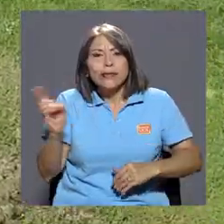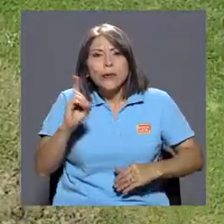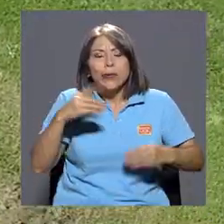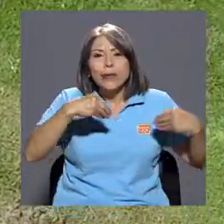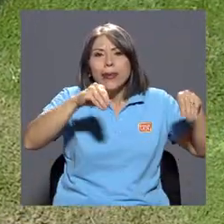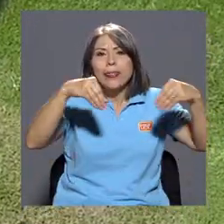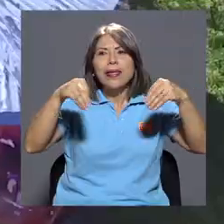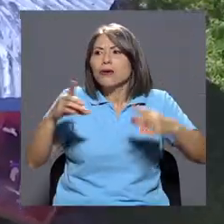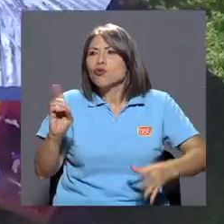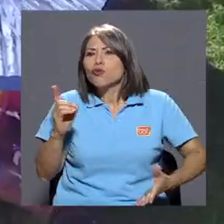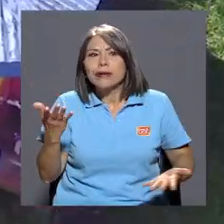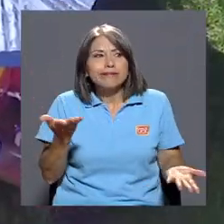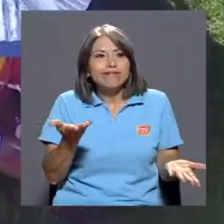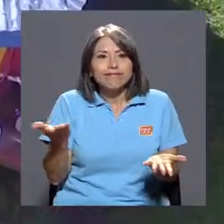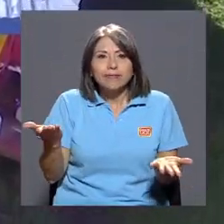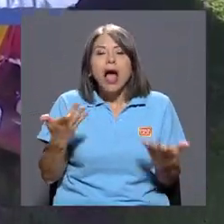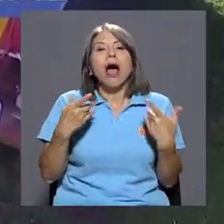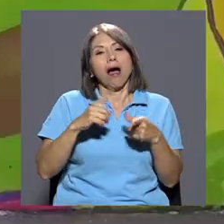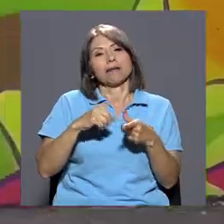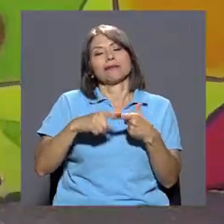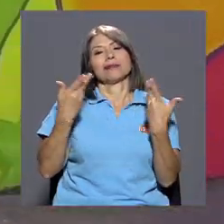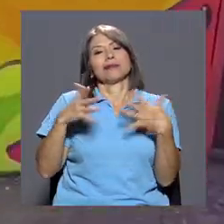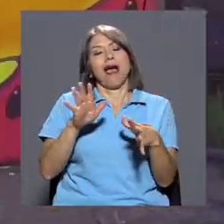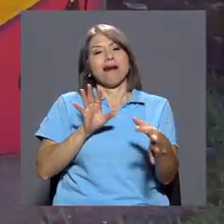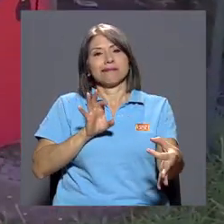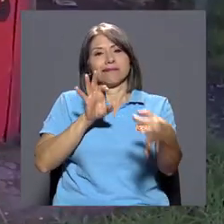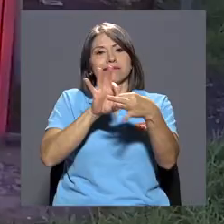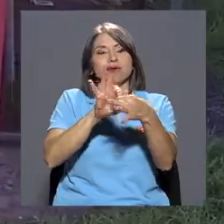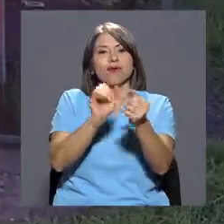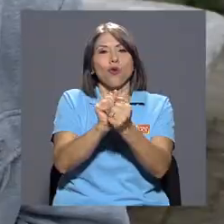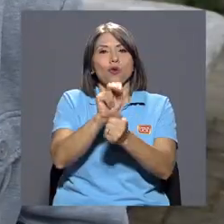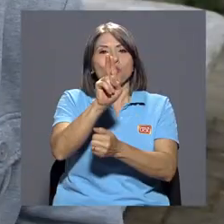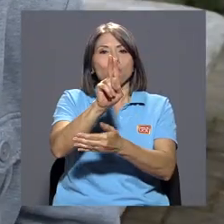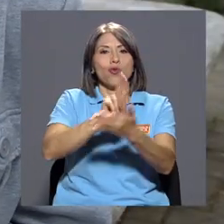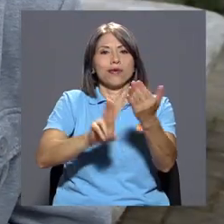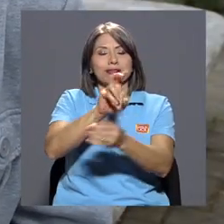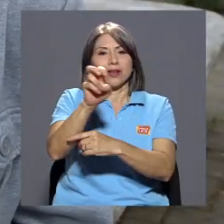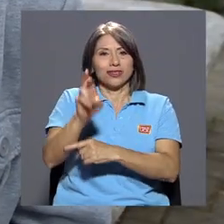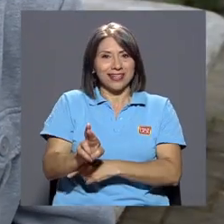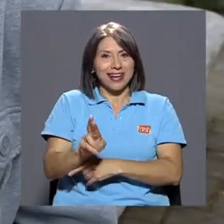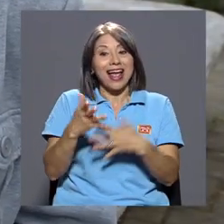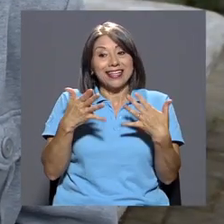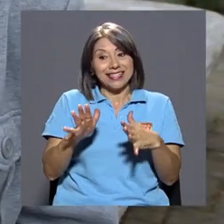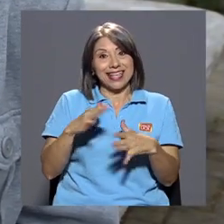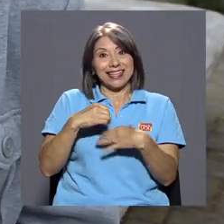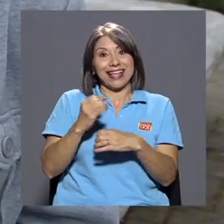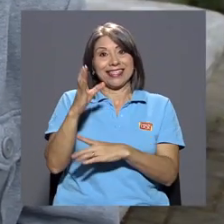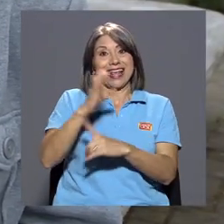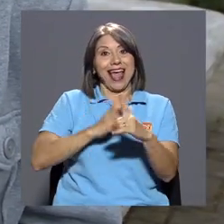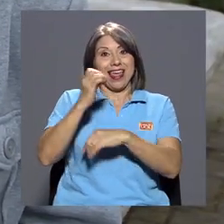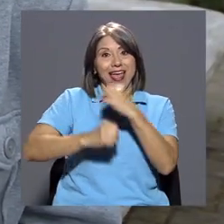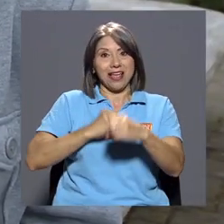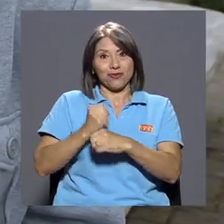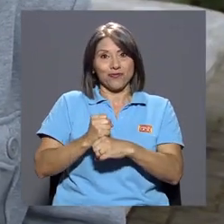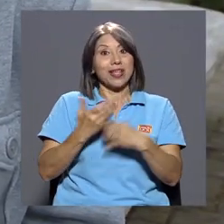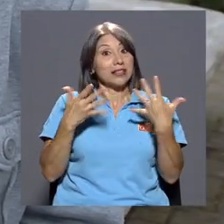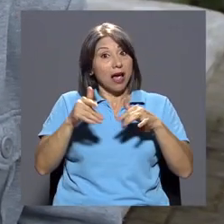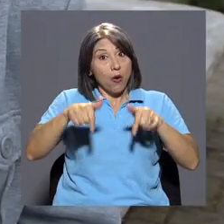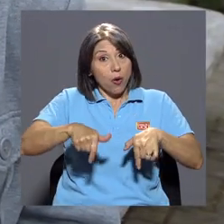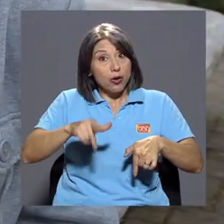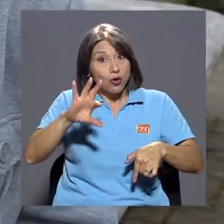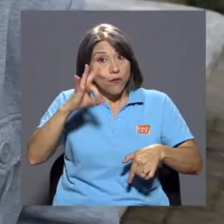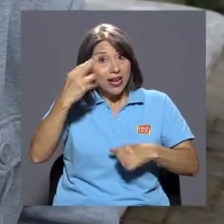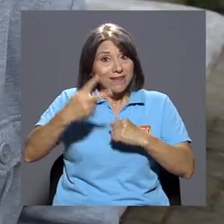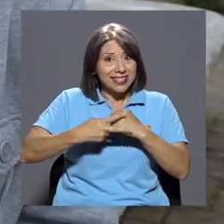vinculación tanto con la Universidad de Costa Rica en la promoción de esta feria en particular, que ya es anual, es la novena feria que se tiene, nosotros